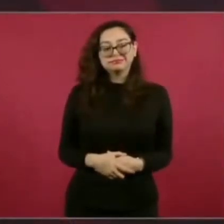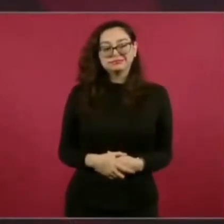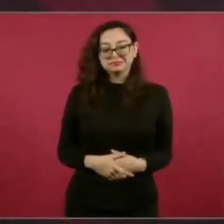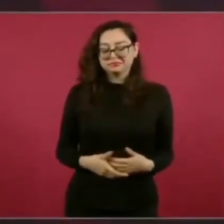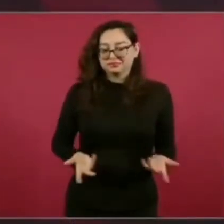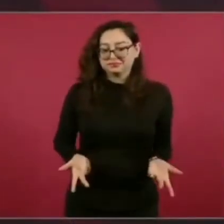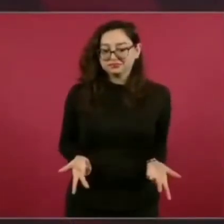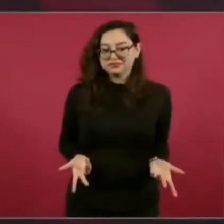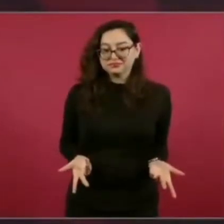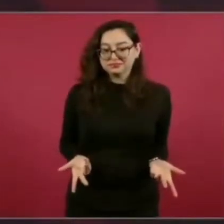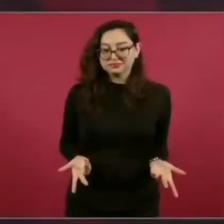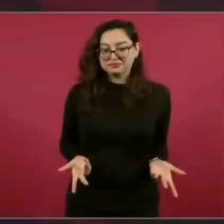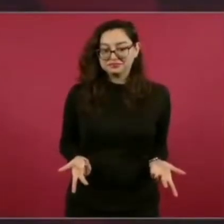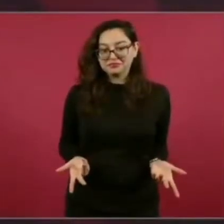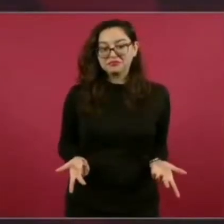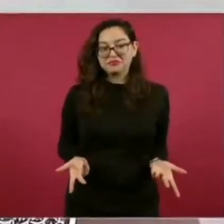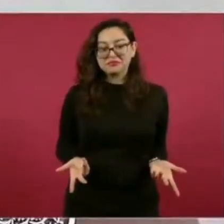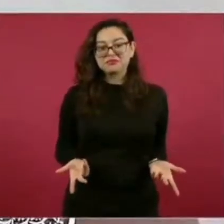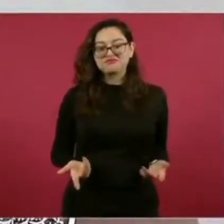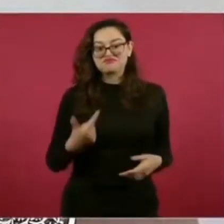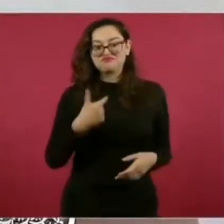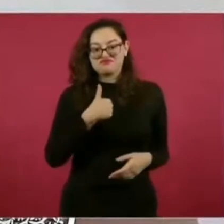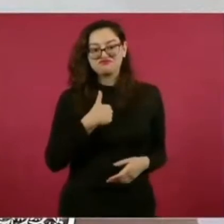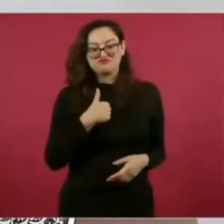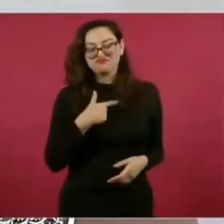Nosotros estábamos en la oposición,